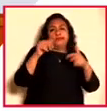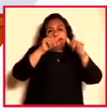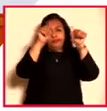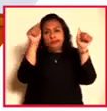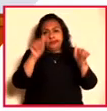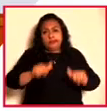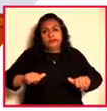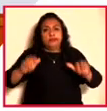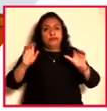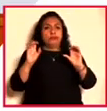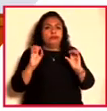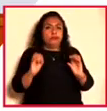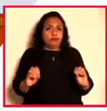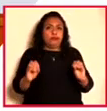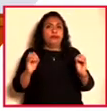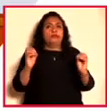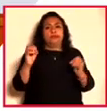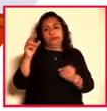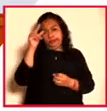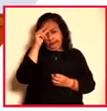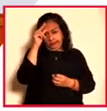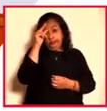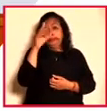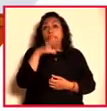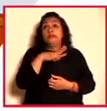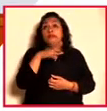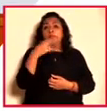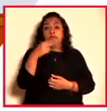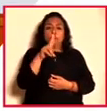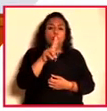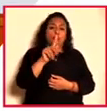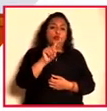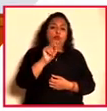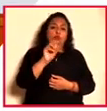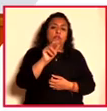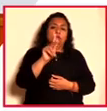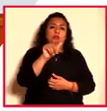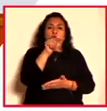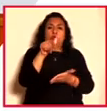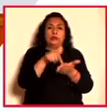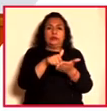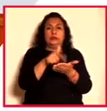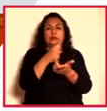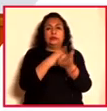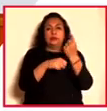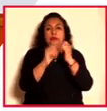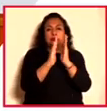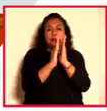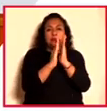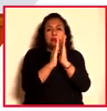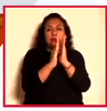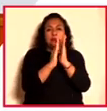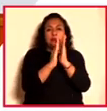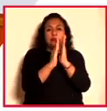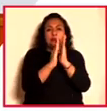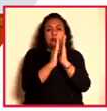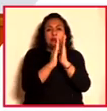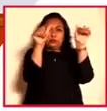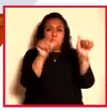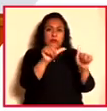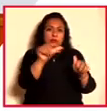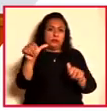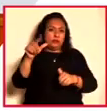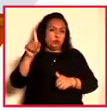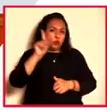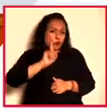plano intelectual. Surge Utópicas, una librería y galería especializada en el trabajo artístico femenino. Los invitamos a